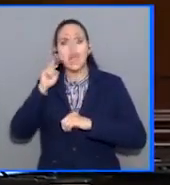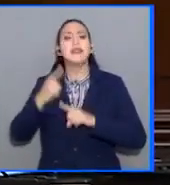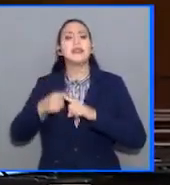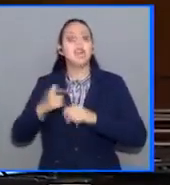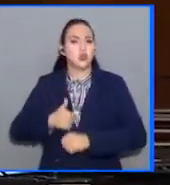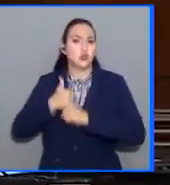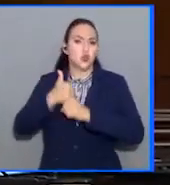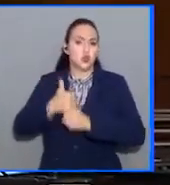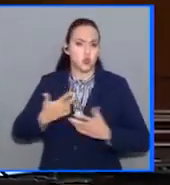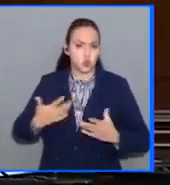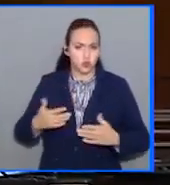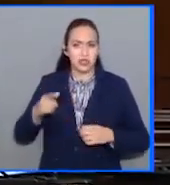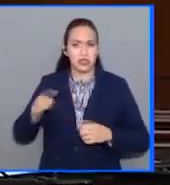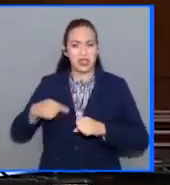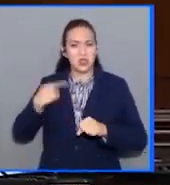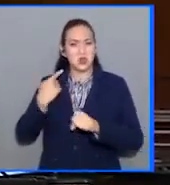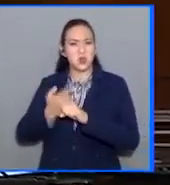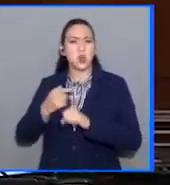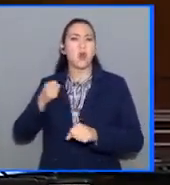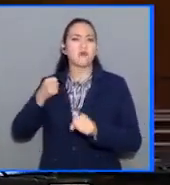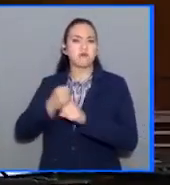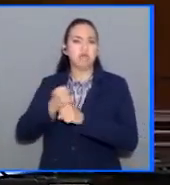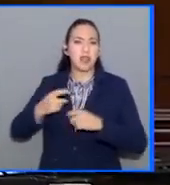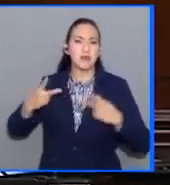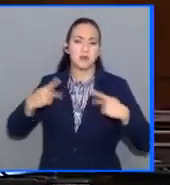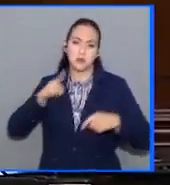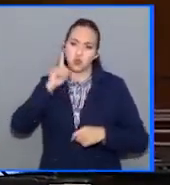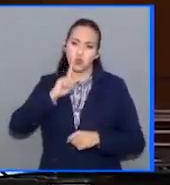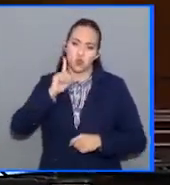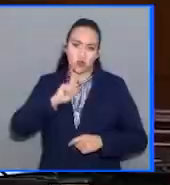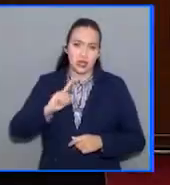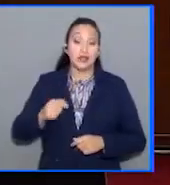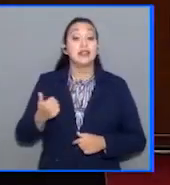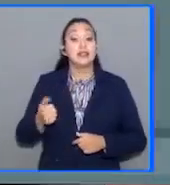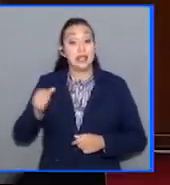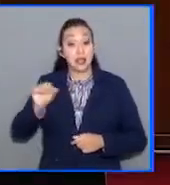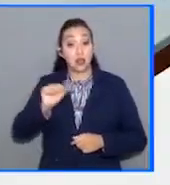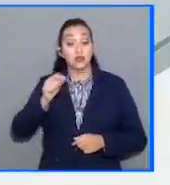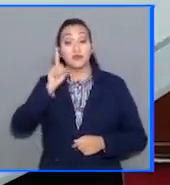violencia institucional en perjuicio de las 11 mujeres.